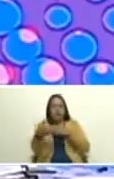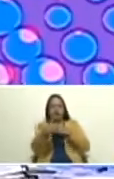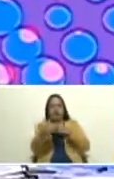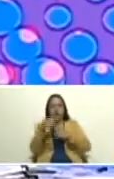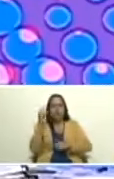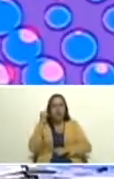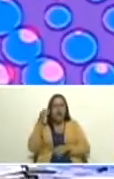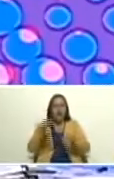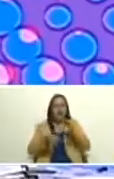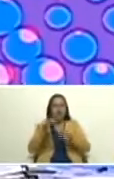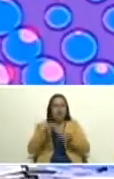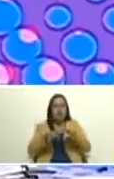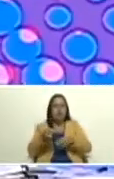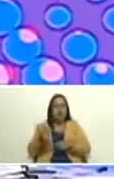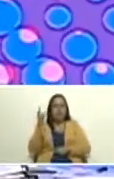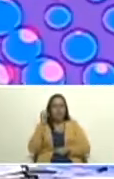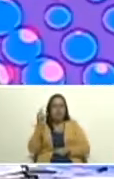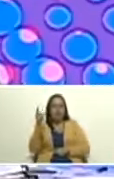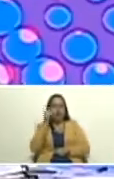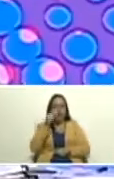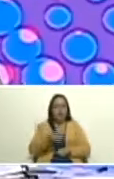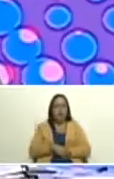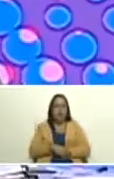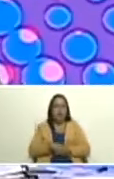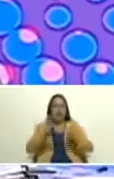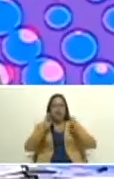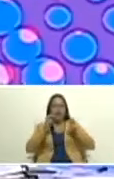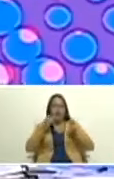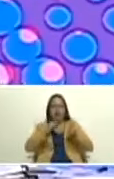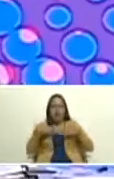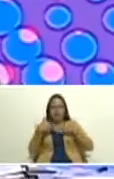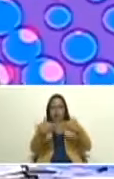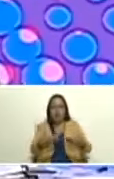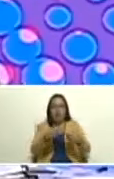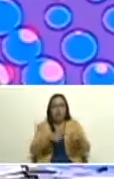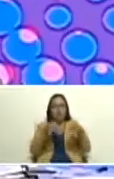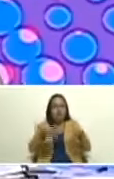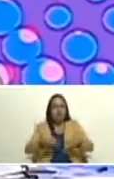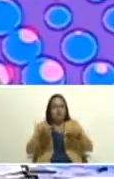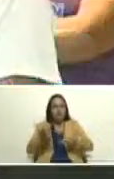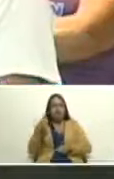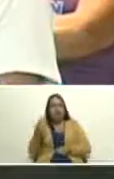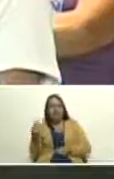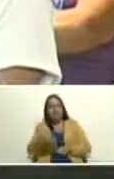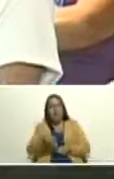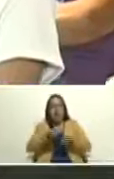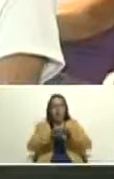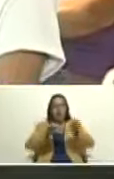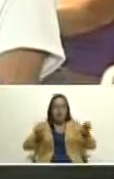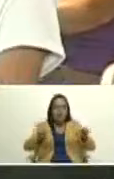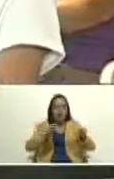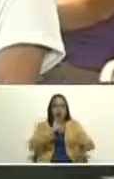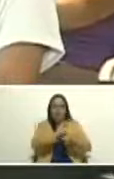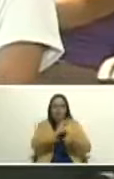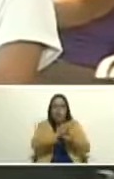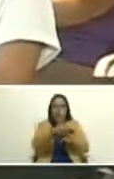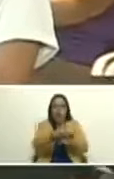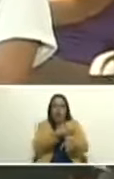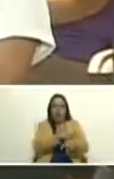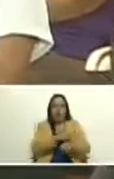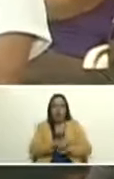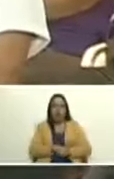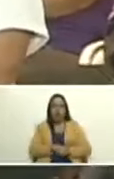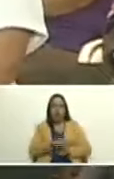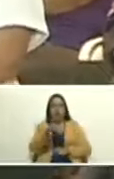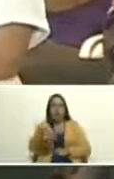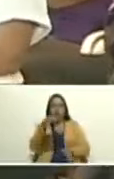género. Es un tema donde hemos avanzado, pero siempre falta mucho en educación, en prevención y también